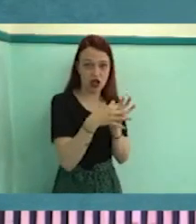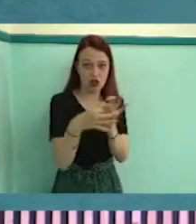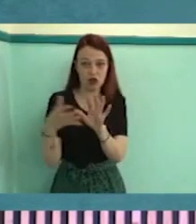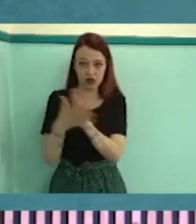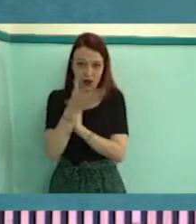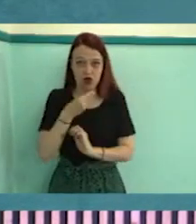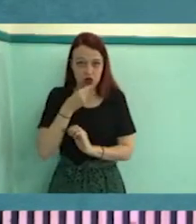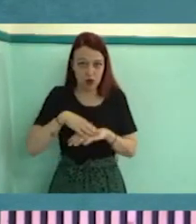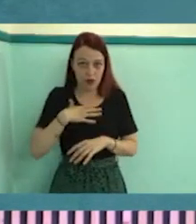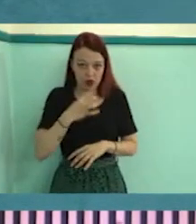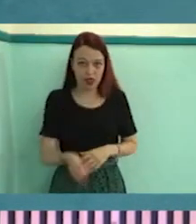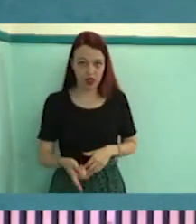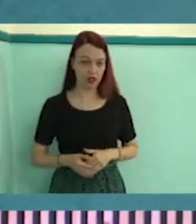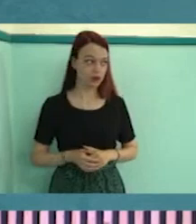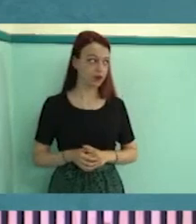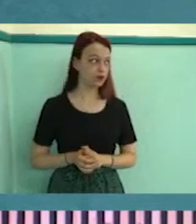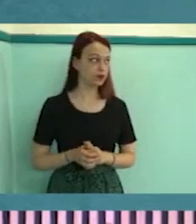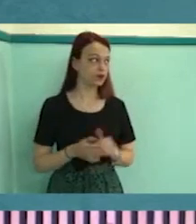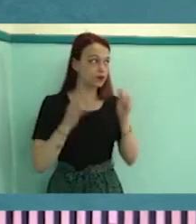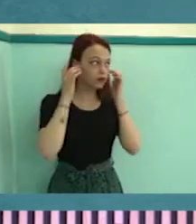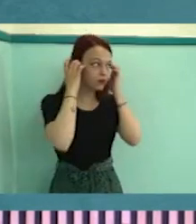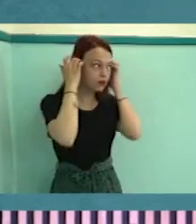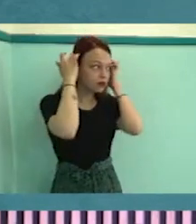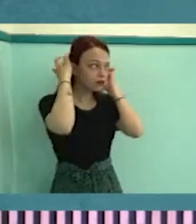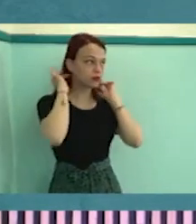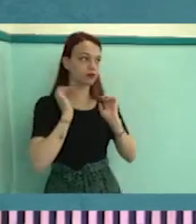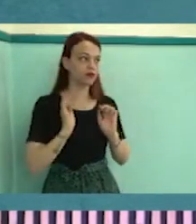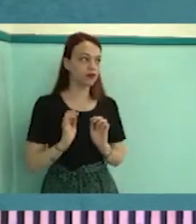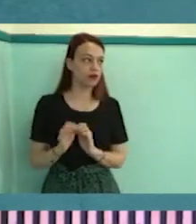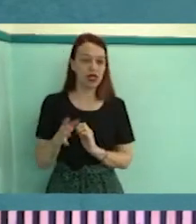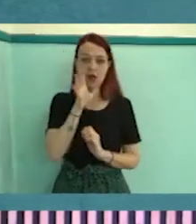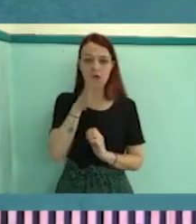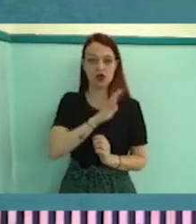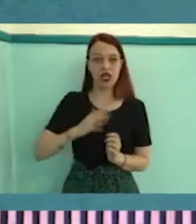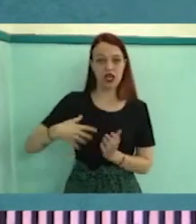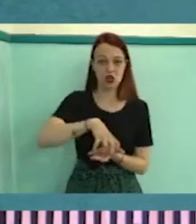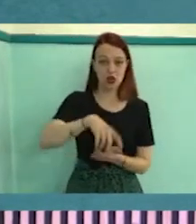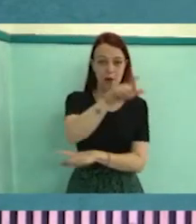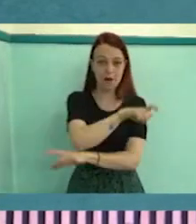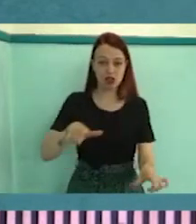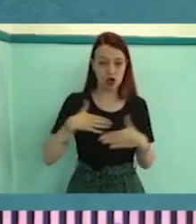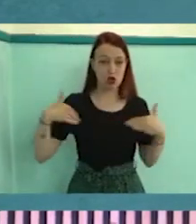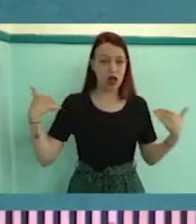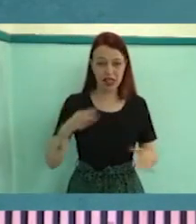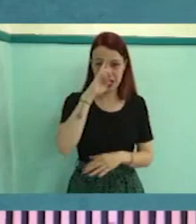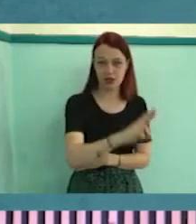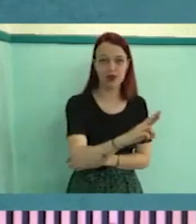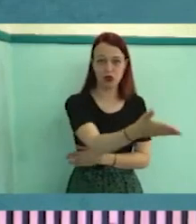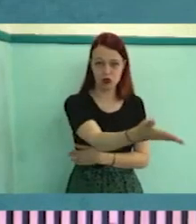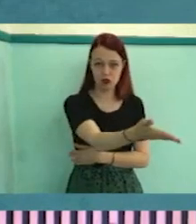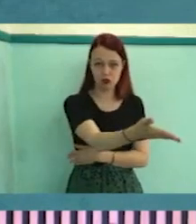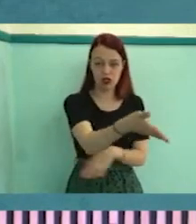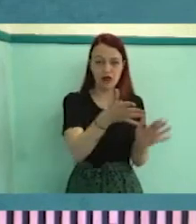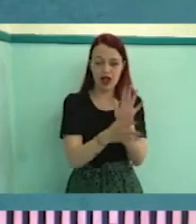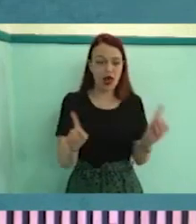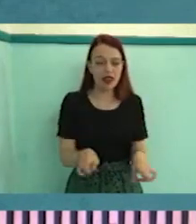también no Entonces por si lo dudabas cualquier persona merece respeto independientemente de Cómo se vea de cómo se su cuerpo